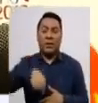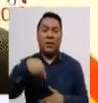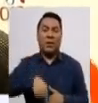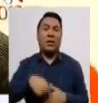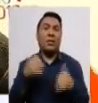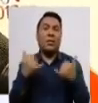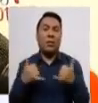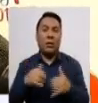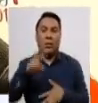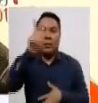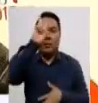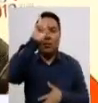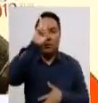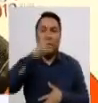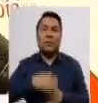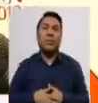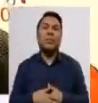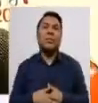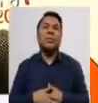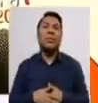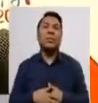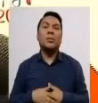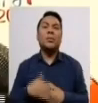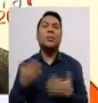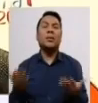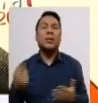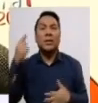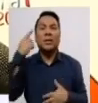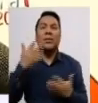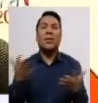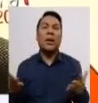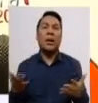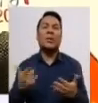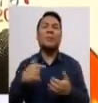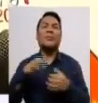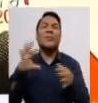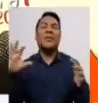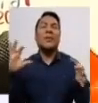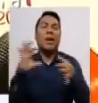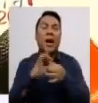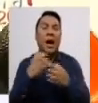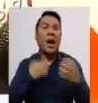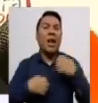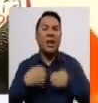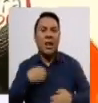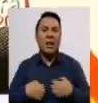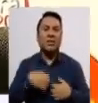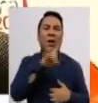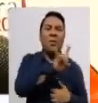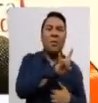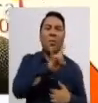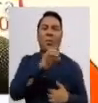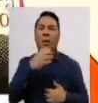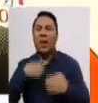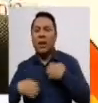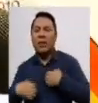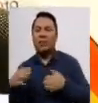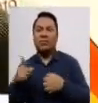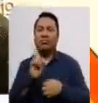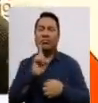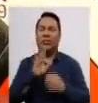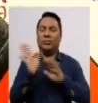¿no? No es ni la Alianza, ni la U, ni nada, es